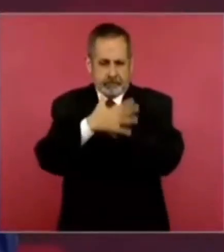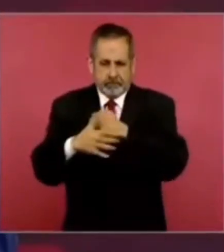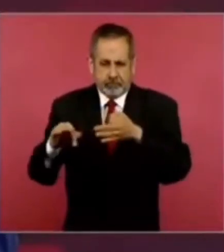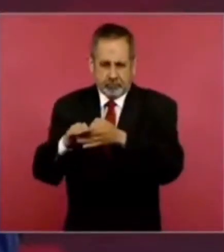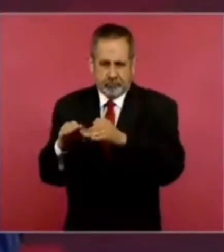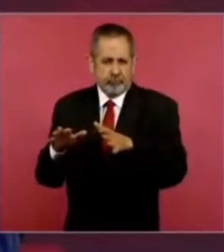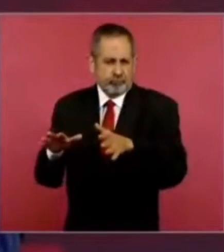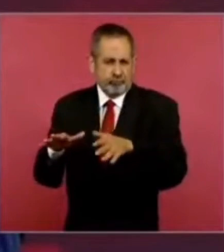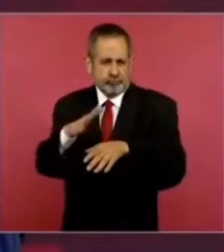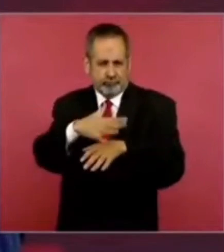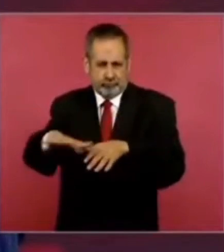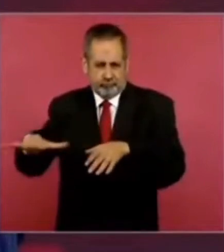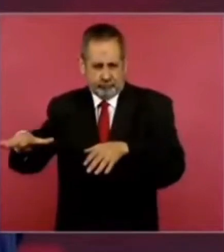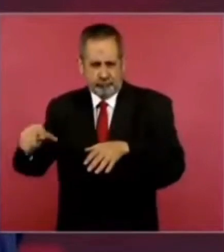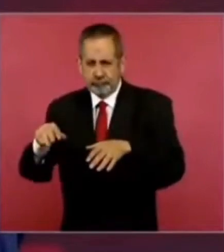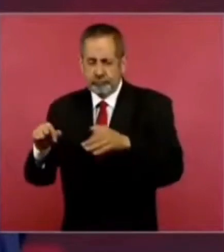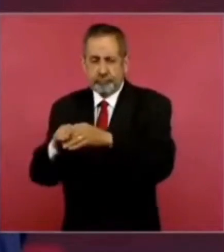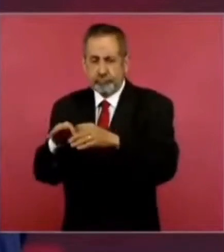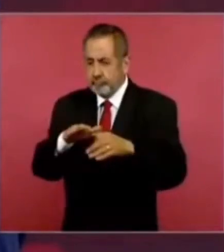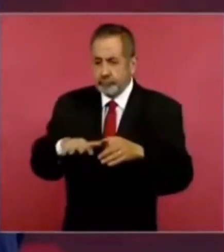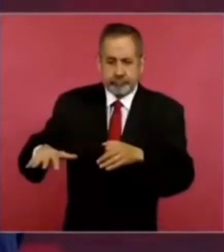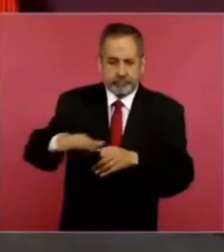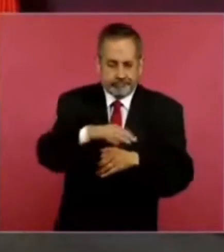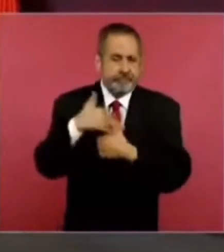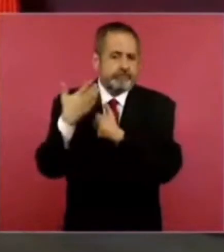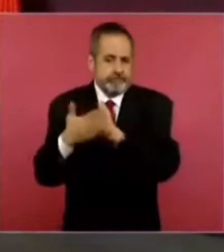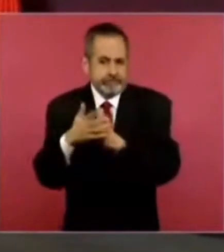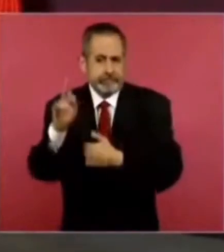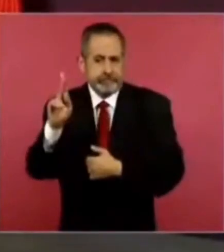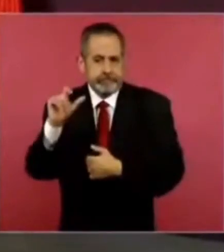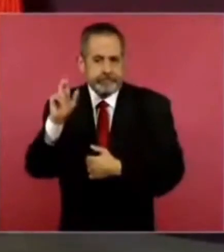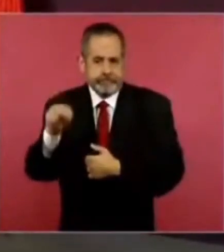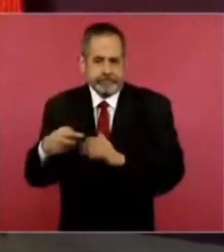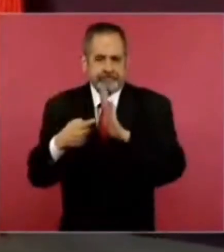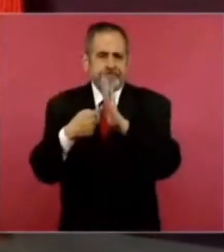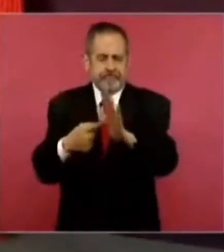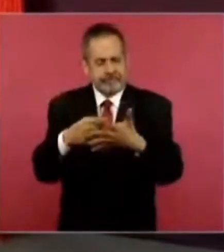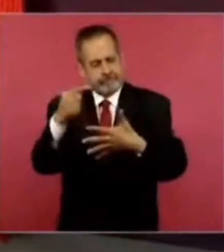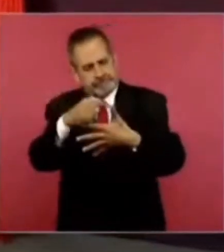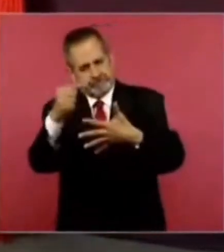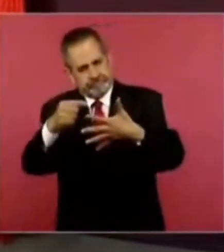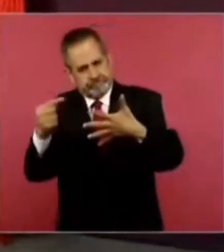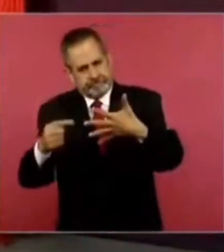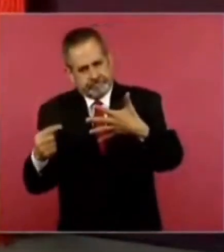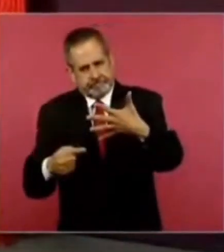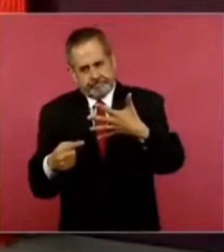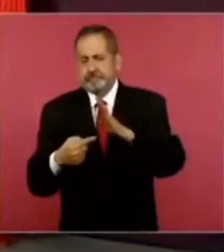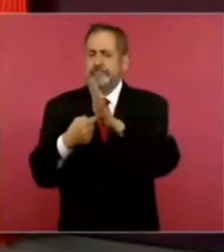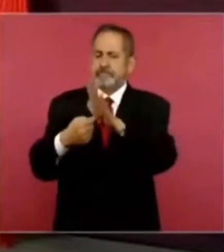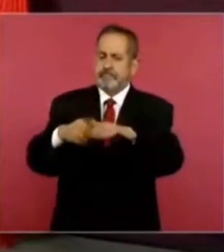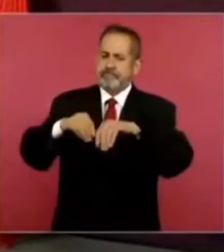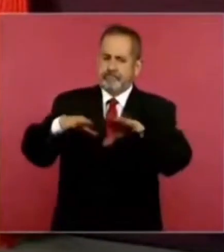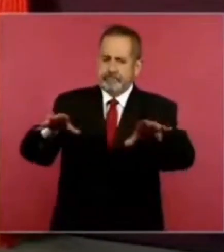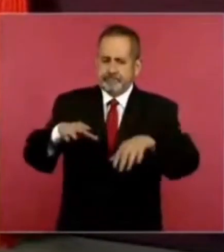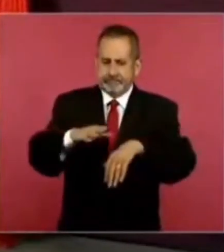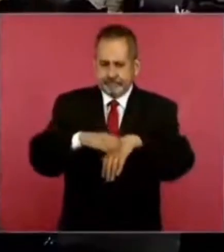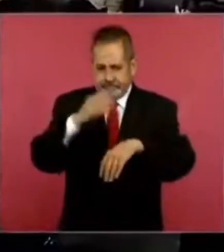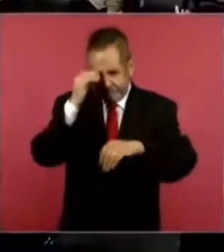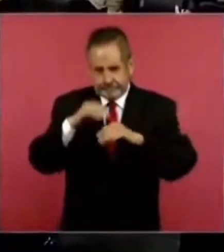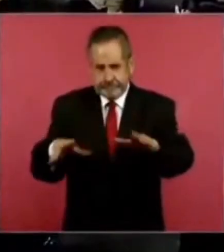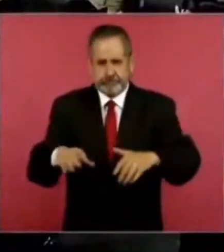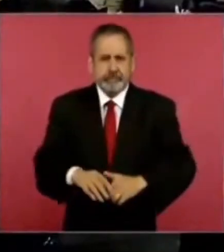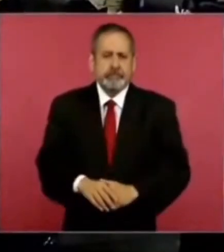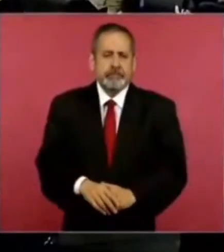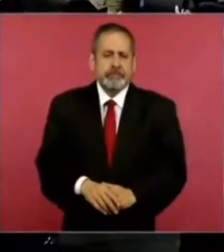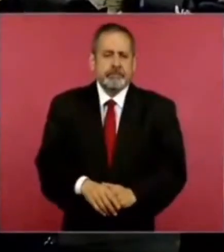Costa Grande, de todo el plan. Mañana vamos a dar a conocer. ¿Hoy se va